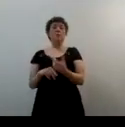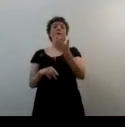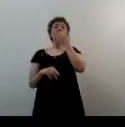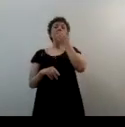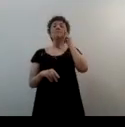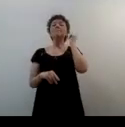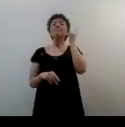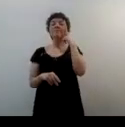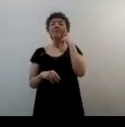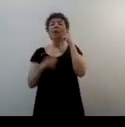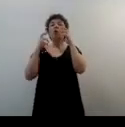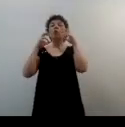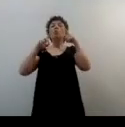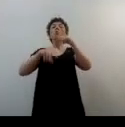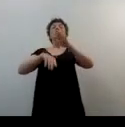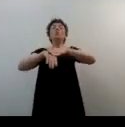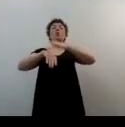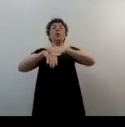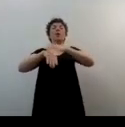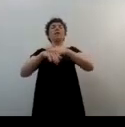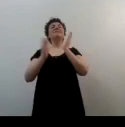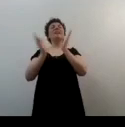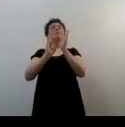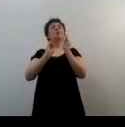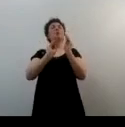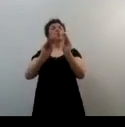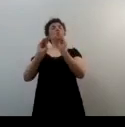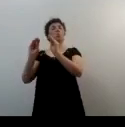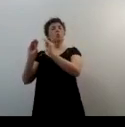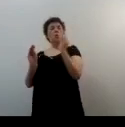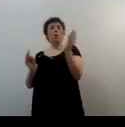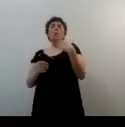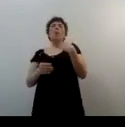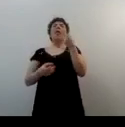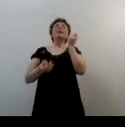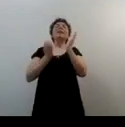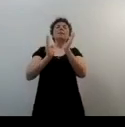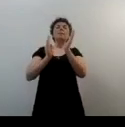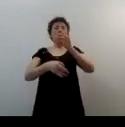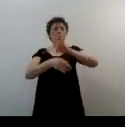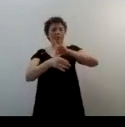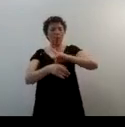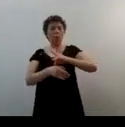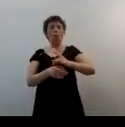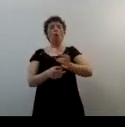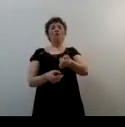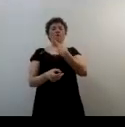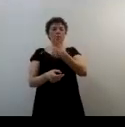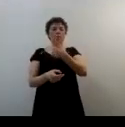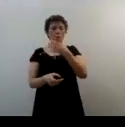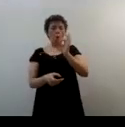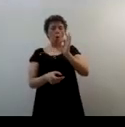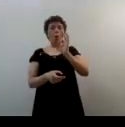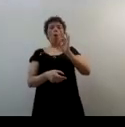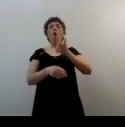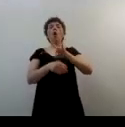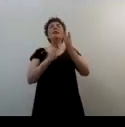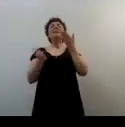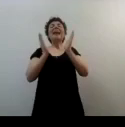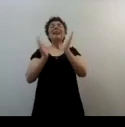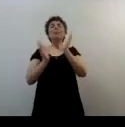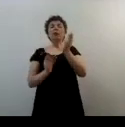qué tratamiento es mejor, ya sea tratamiento médico, farmacológico, obviamente de lo que voy a hablar yo, que es del tratamiento nutricional o de la